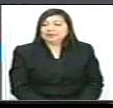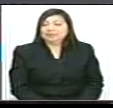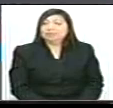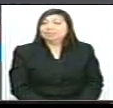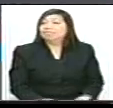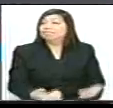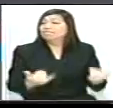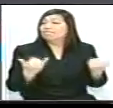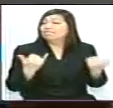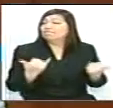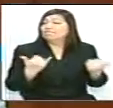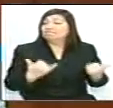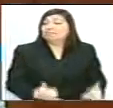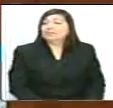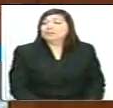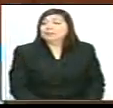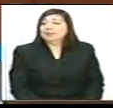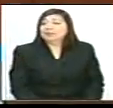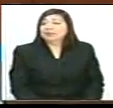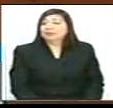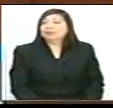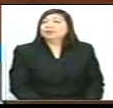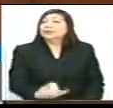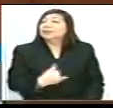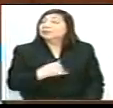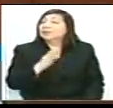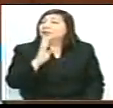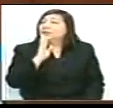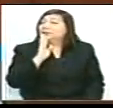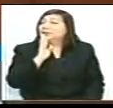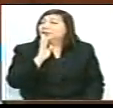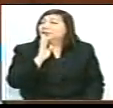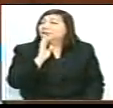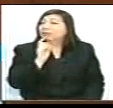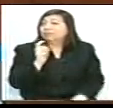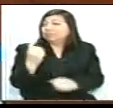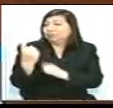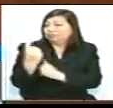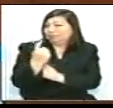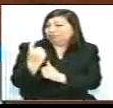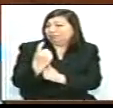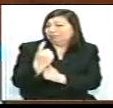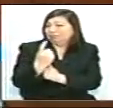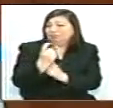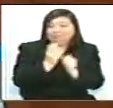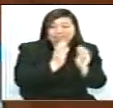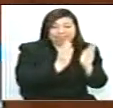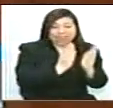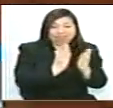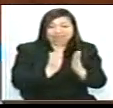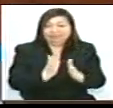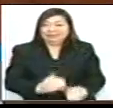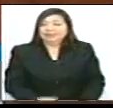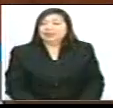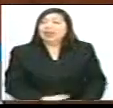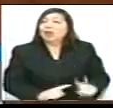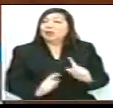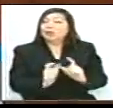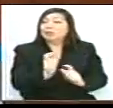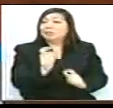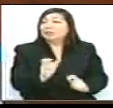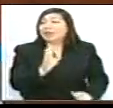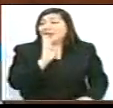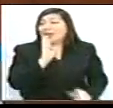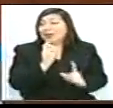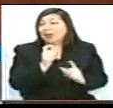Hoy día nos hablan o nos quieren dar lecciones de coherencia a algunos